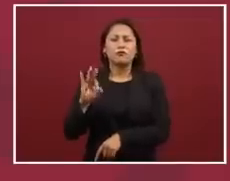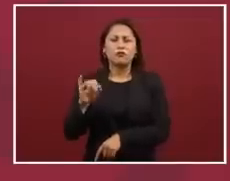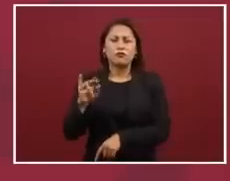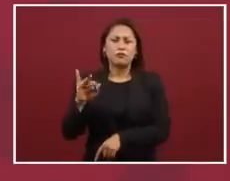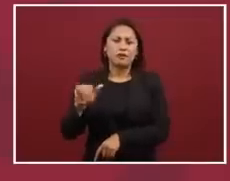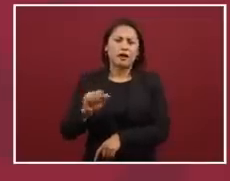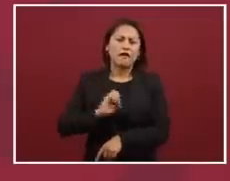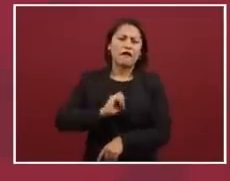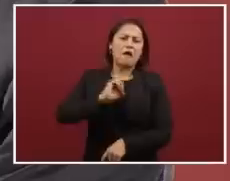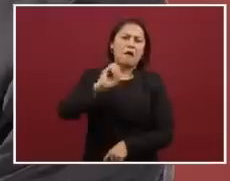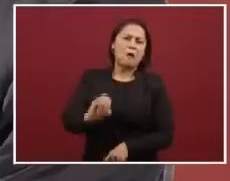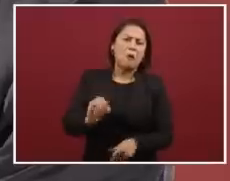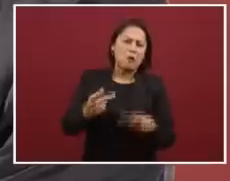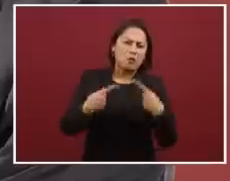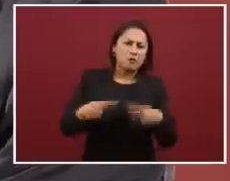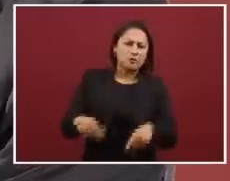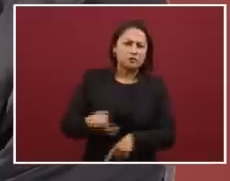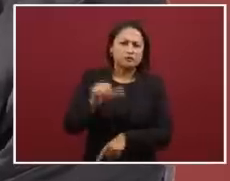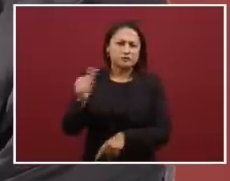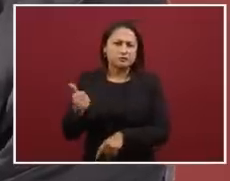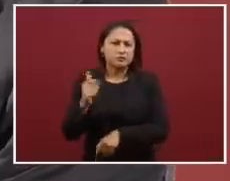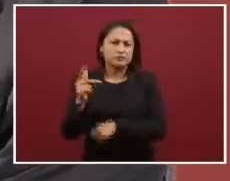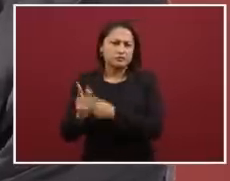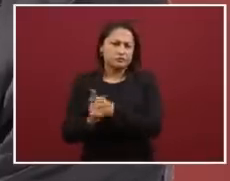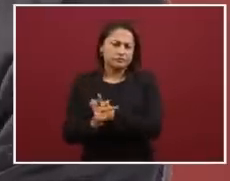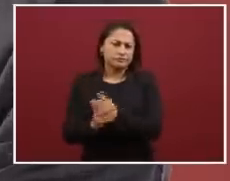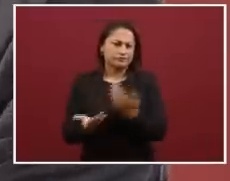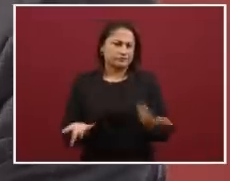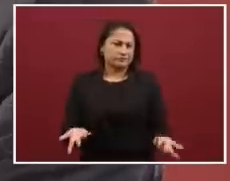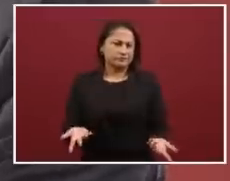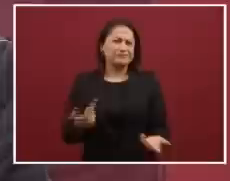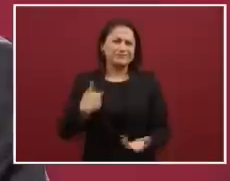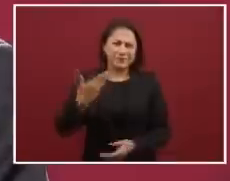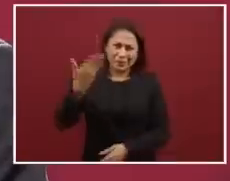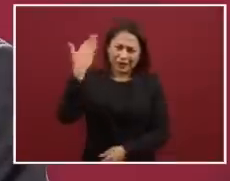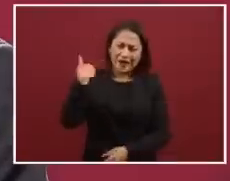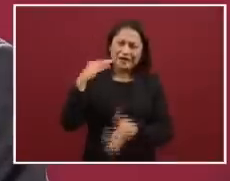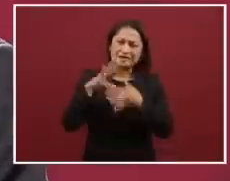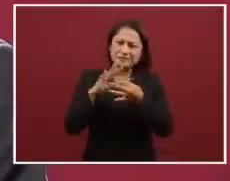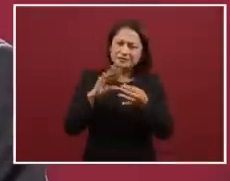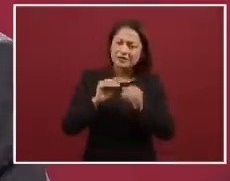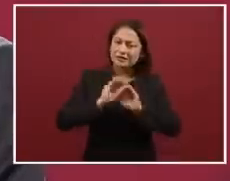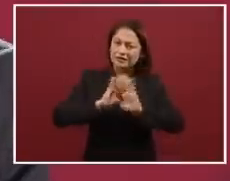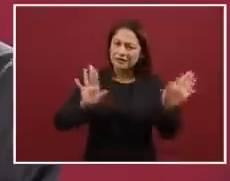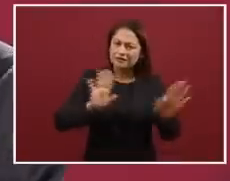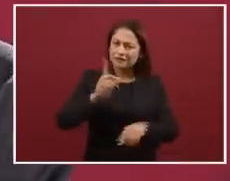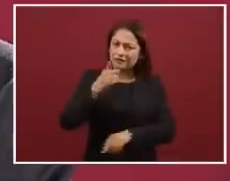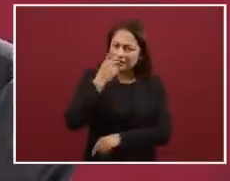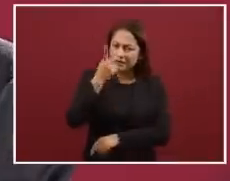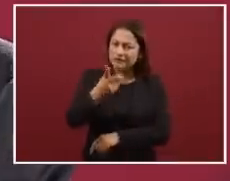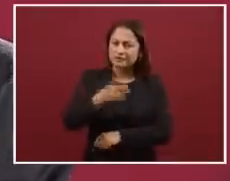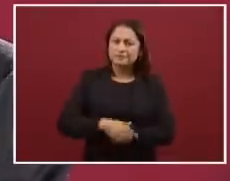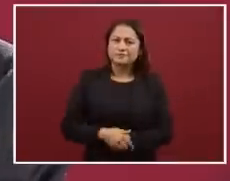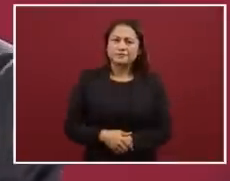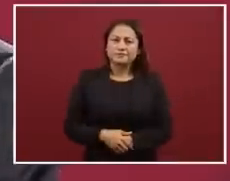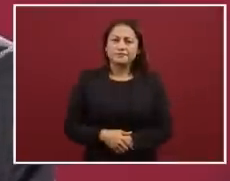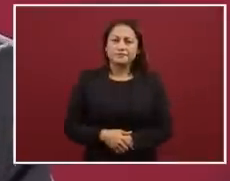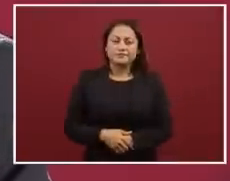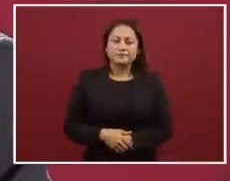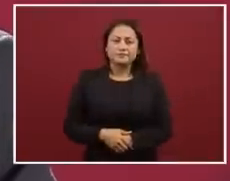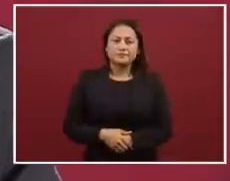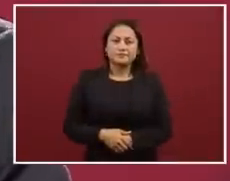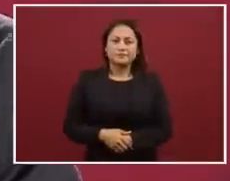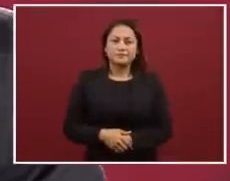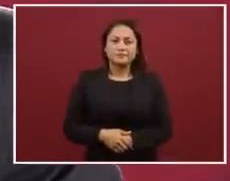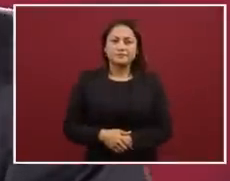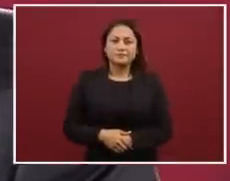dije, el odio al extranjero. Y ya lo dije también, porque hay quienes